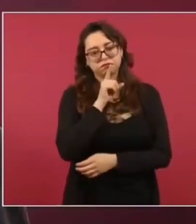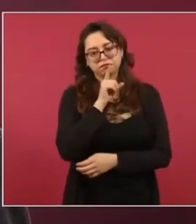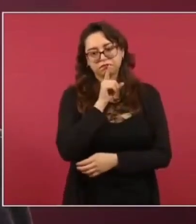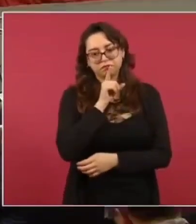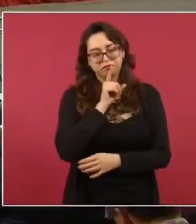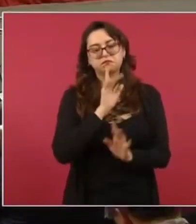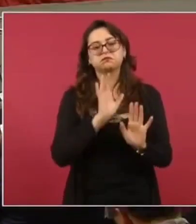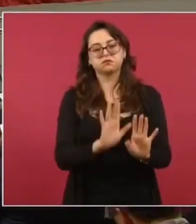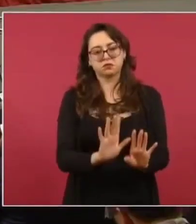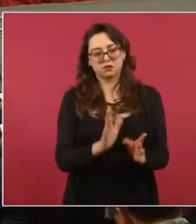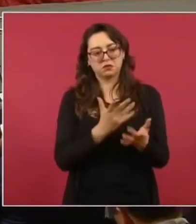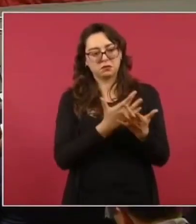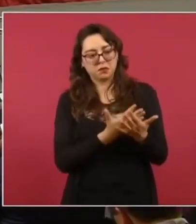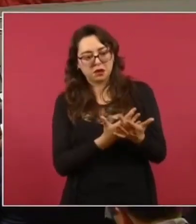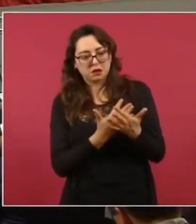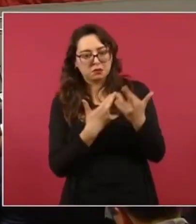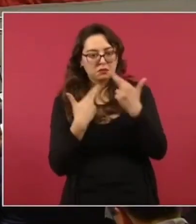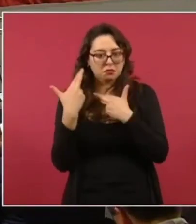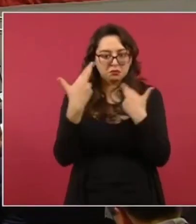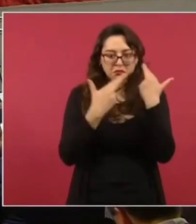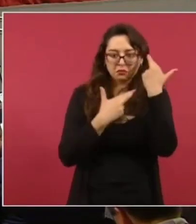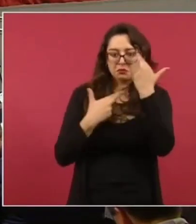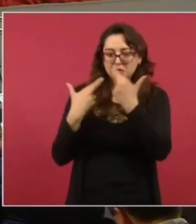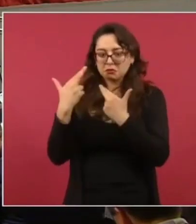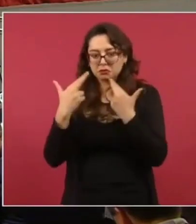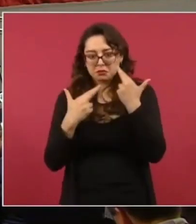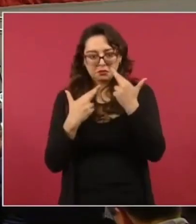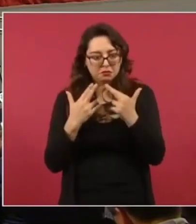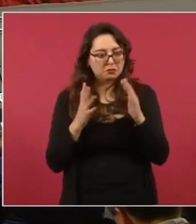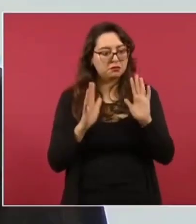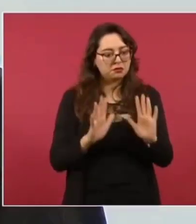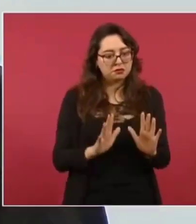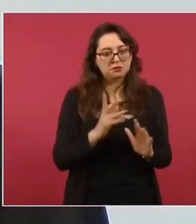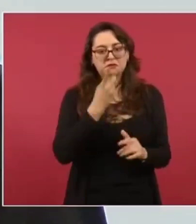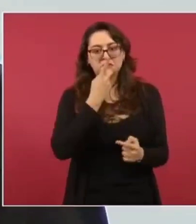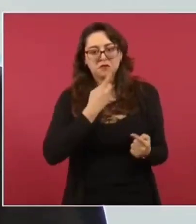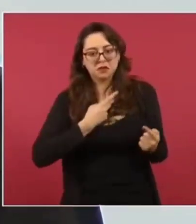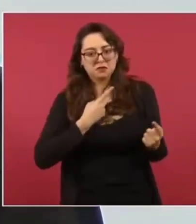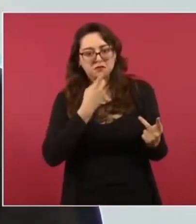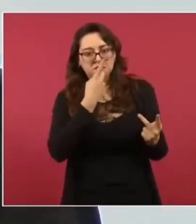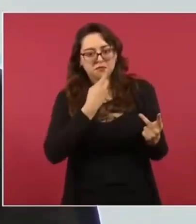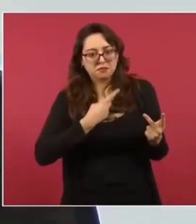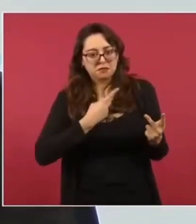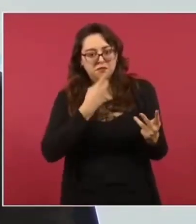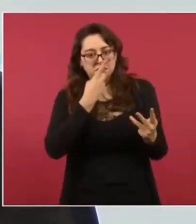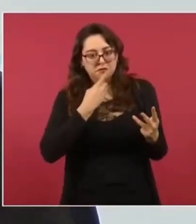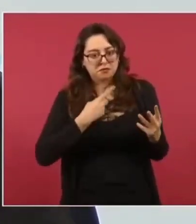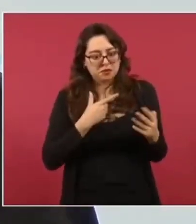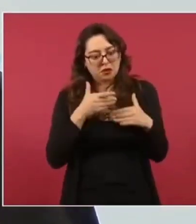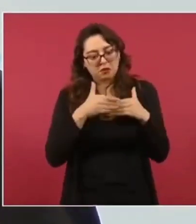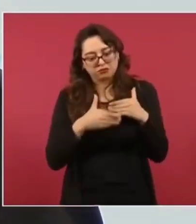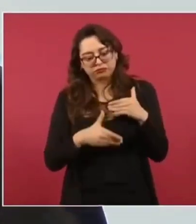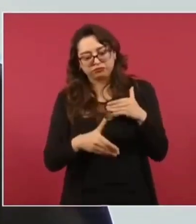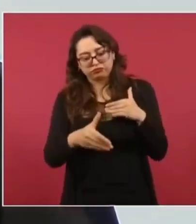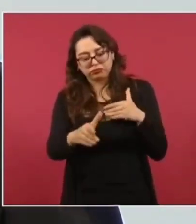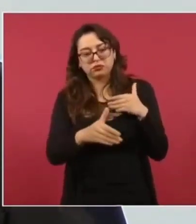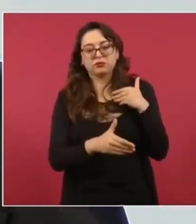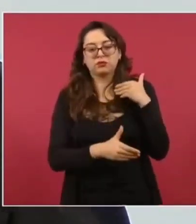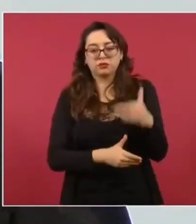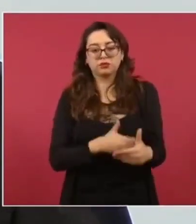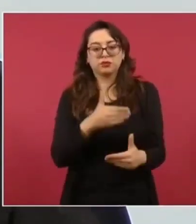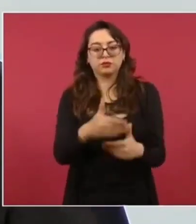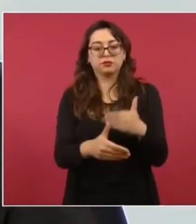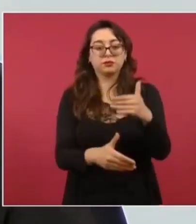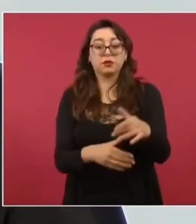presente, sino simplemente nos están diciendo lo que hay que hacer hacia adelante. Entonces, lo que hemos firmado es